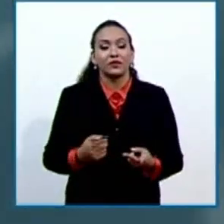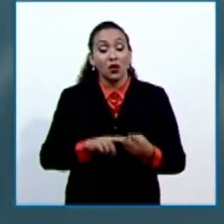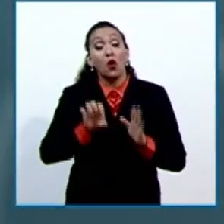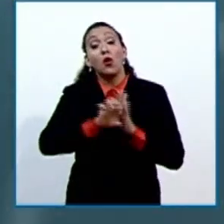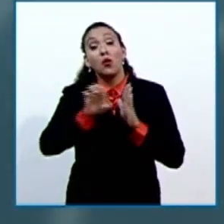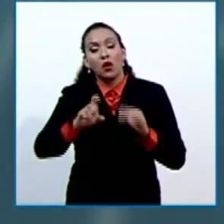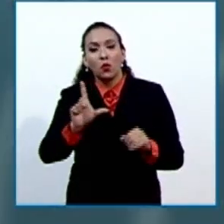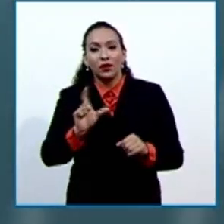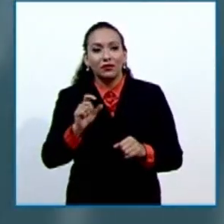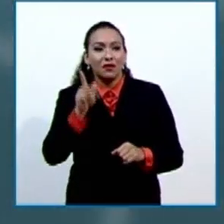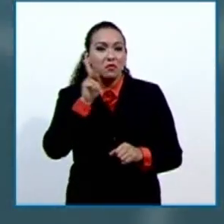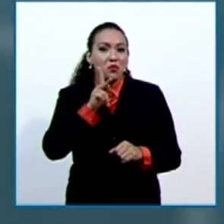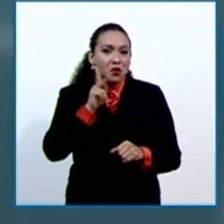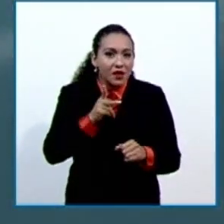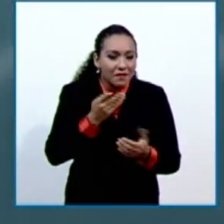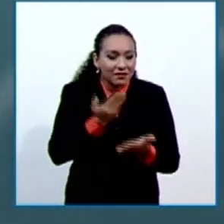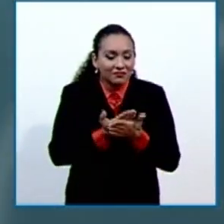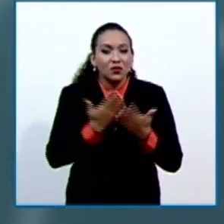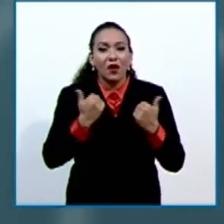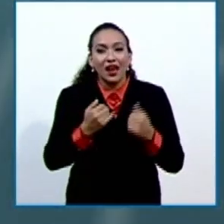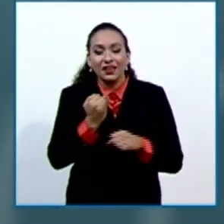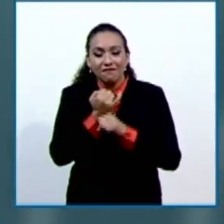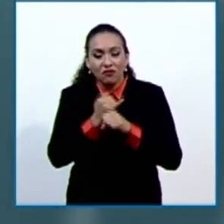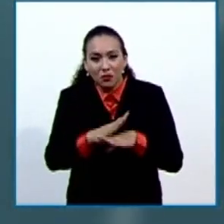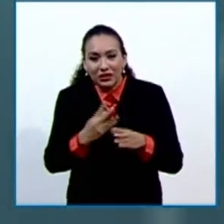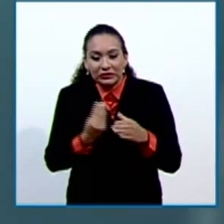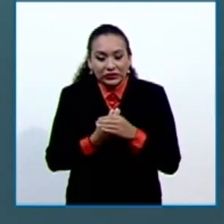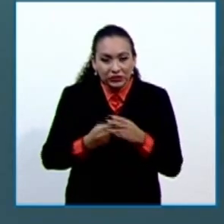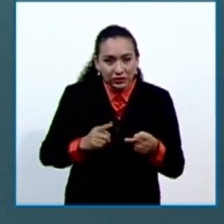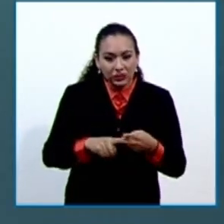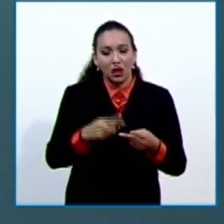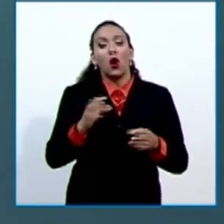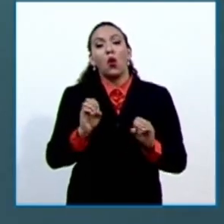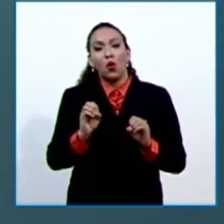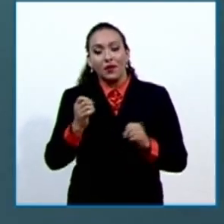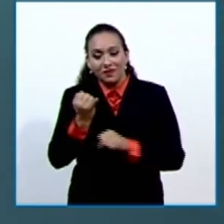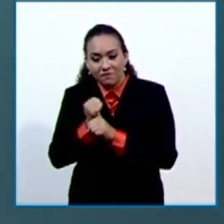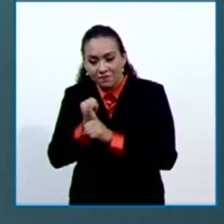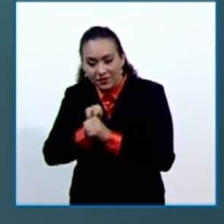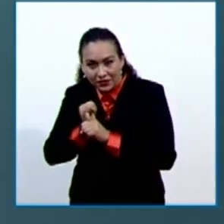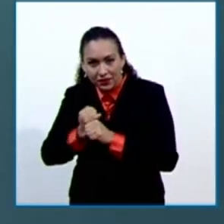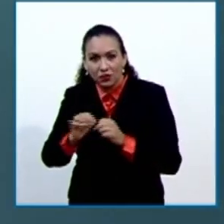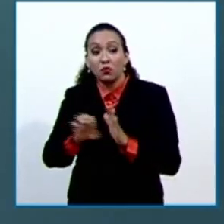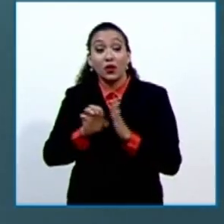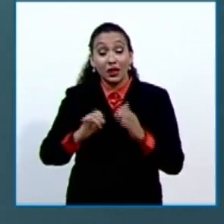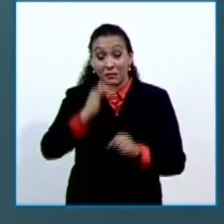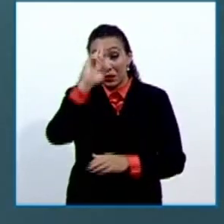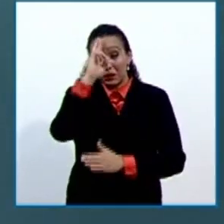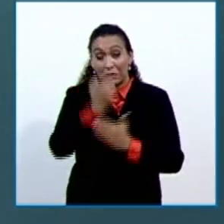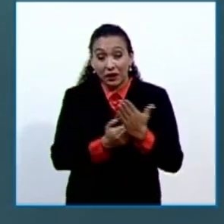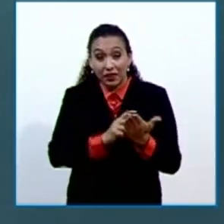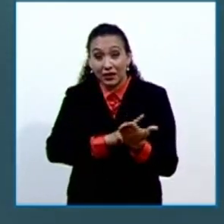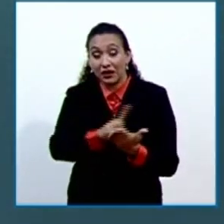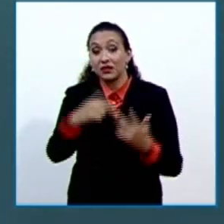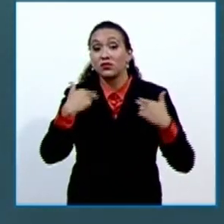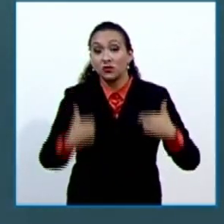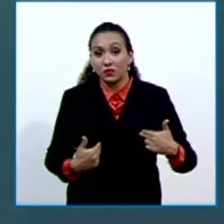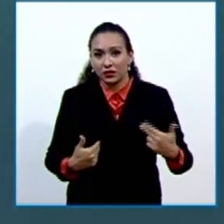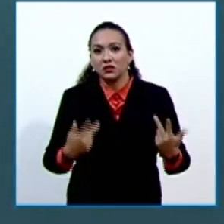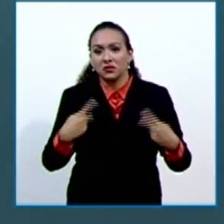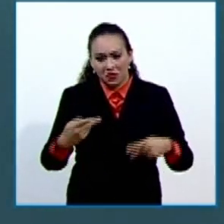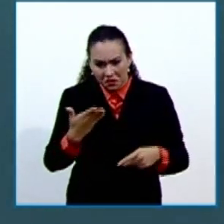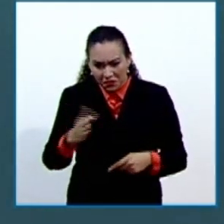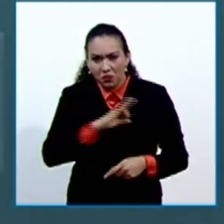de información reservada y los delitos de destrucción de información vinculada con violaciones graves a derechos